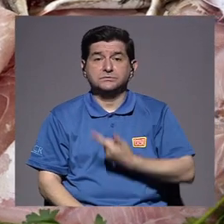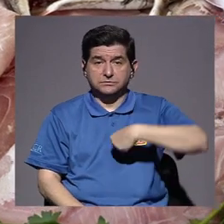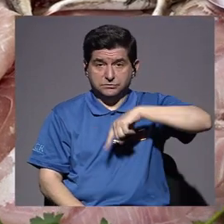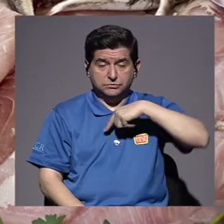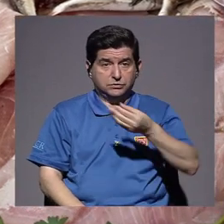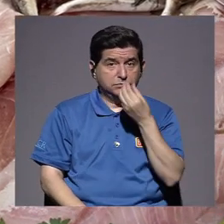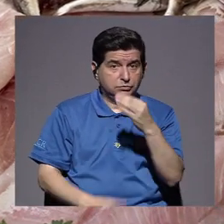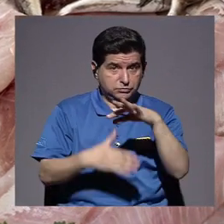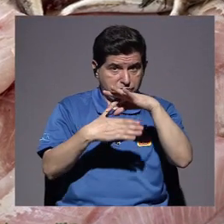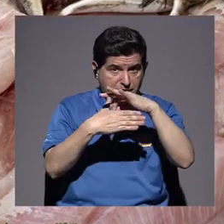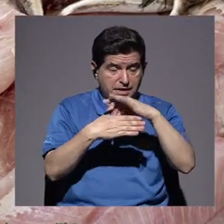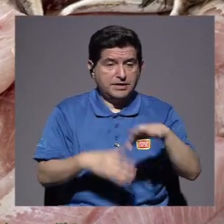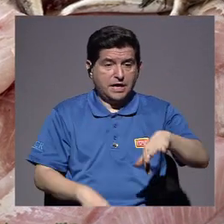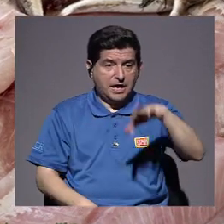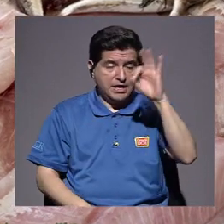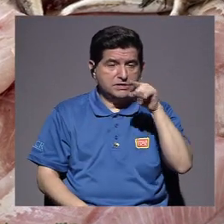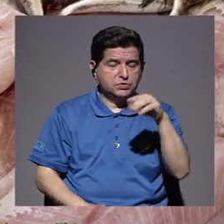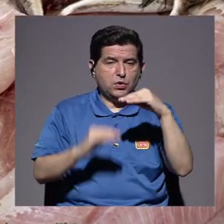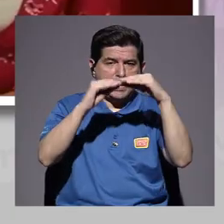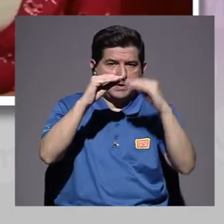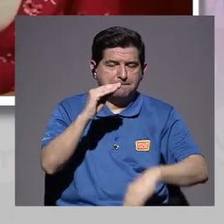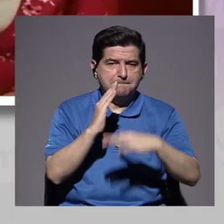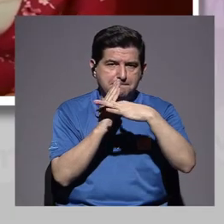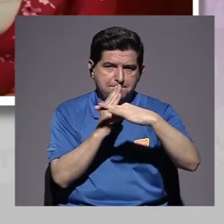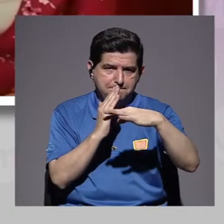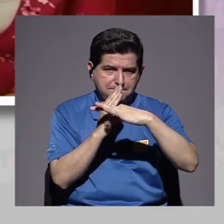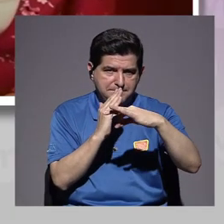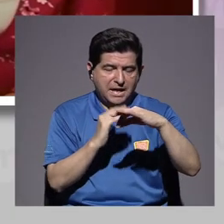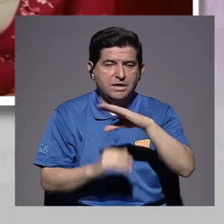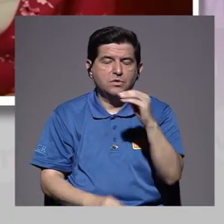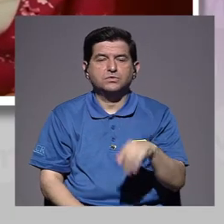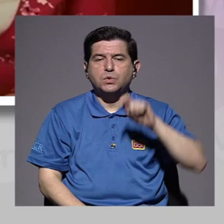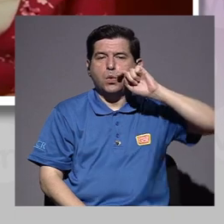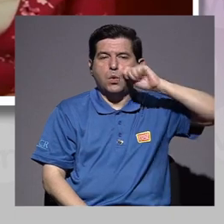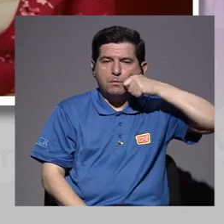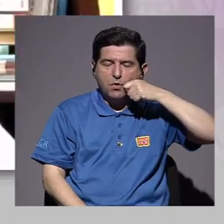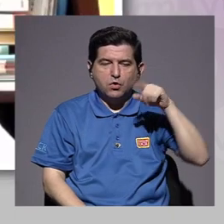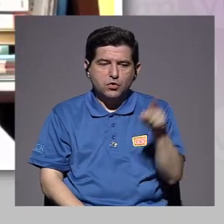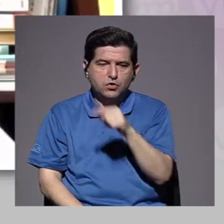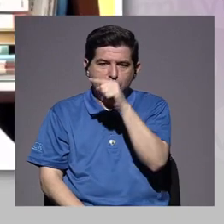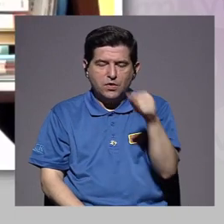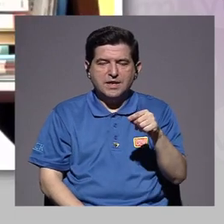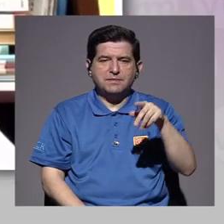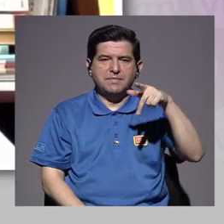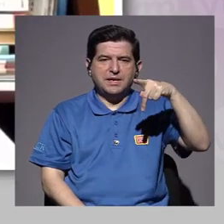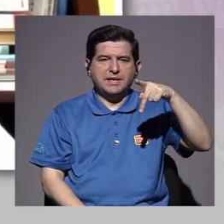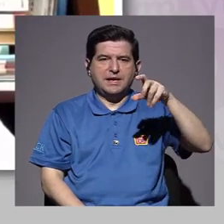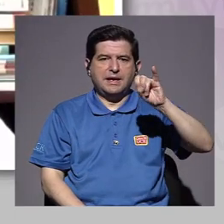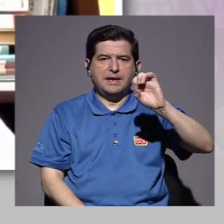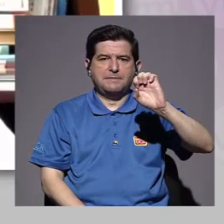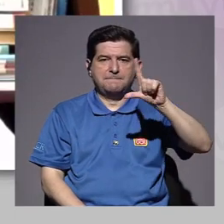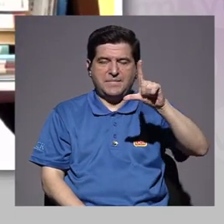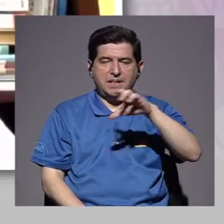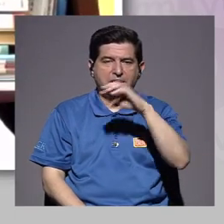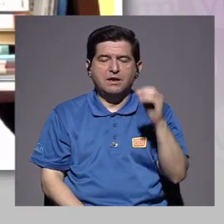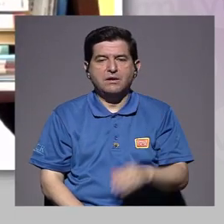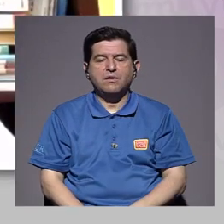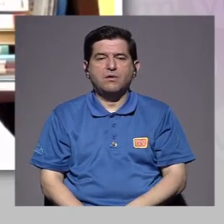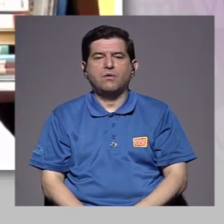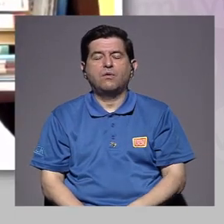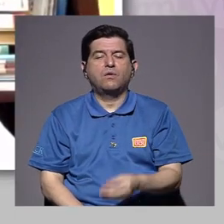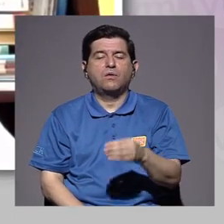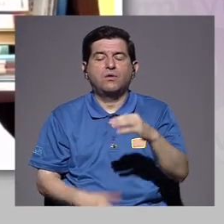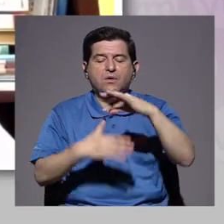carnes, debemos de elegir los cortes con menos grasa, o si vamos a comer pollo, quitarle la piel, o si vamos a comer carnes